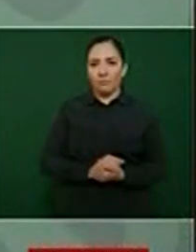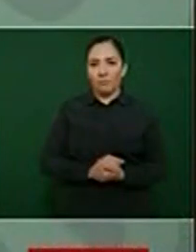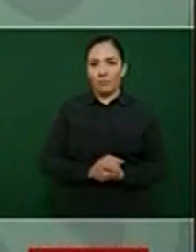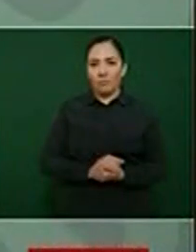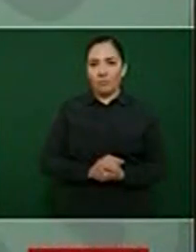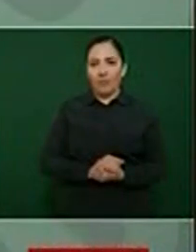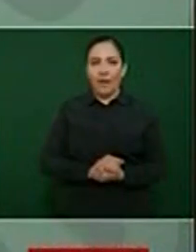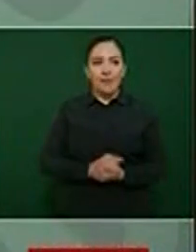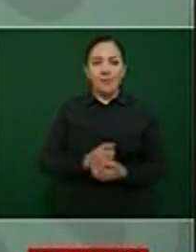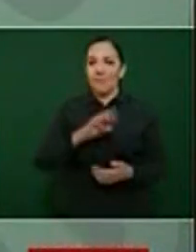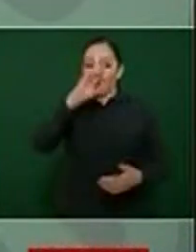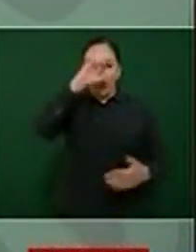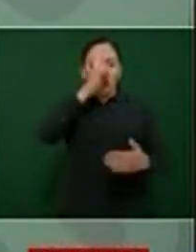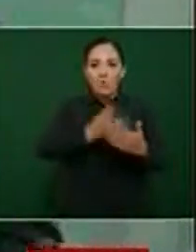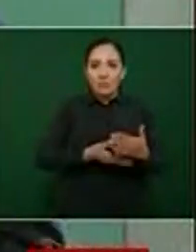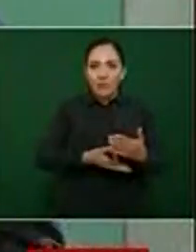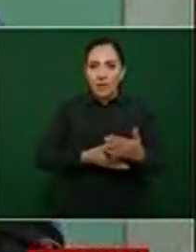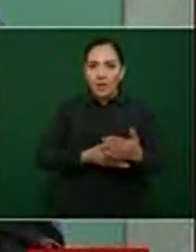México.